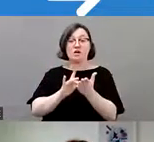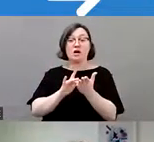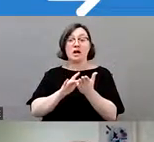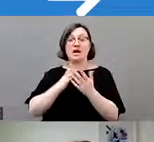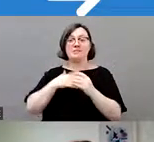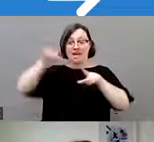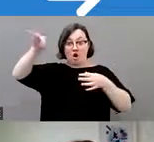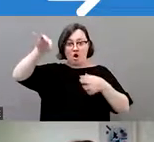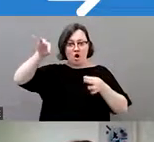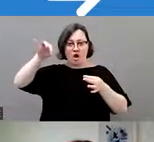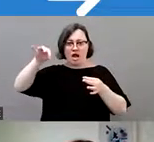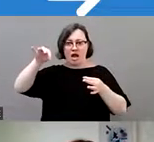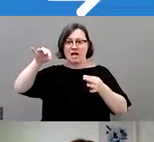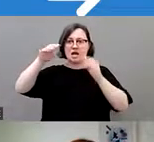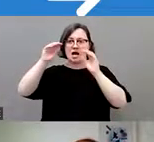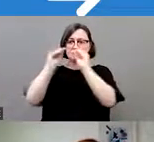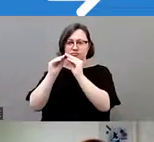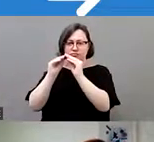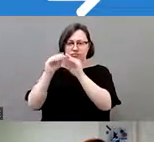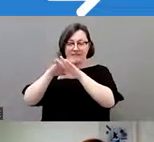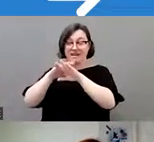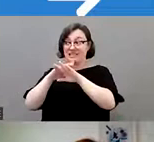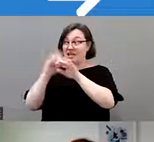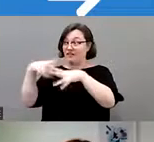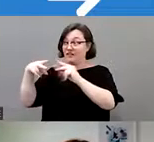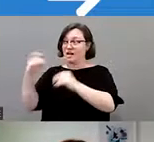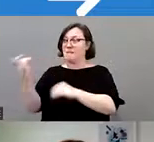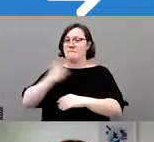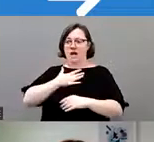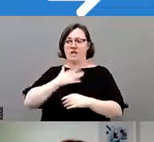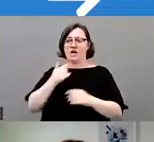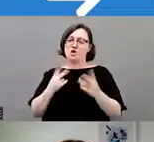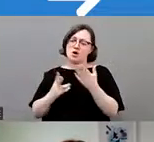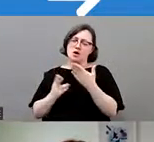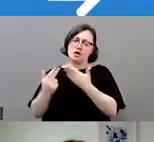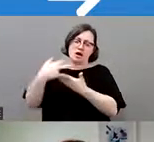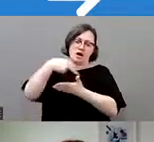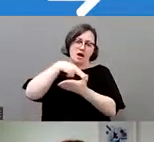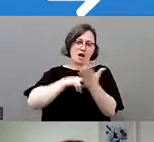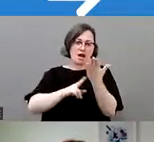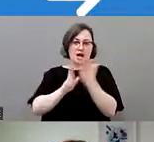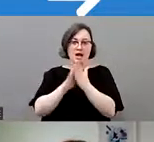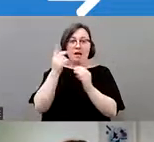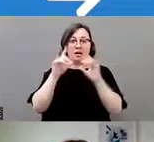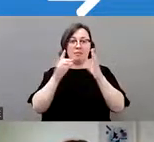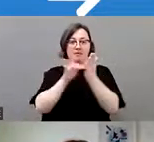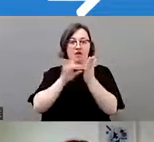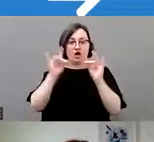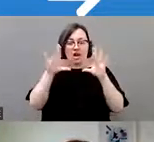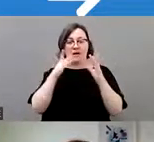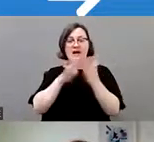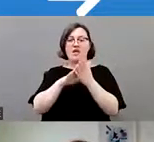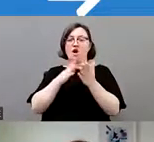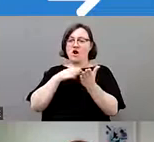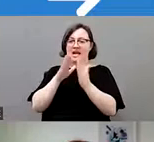hoja ya cuando ya estaba hecha la base y lo que he puesto, yo recortaba el pictograma, yo lo plastificaba en